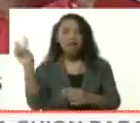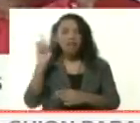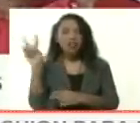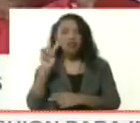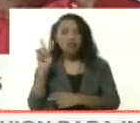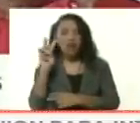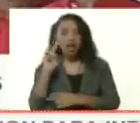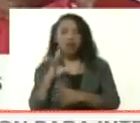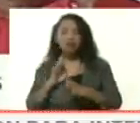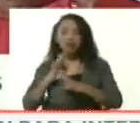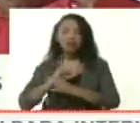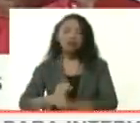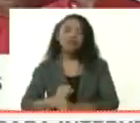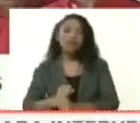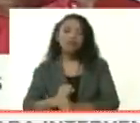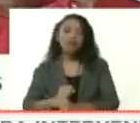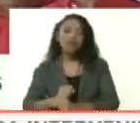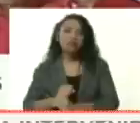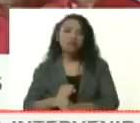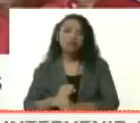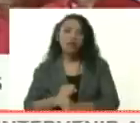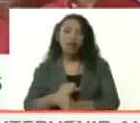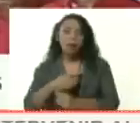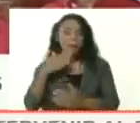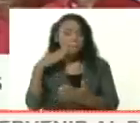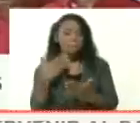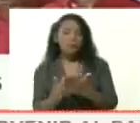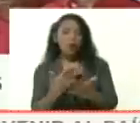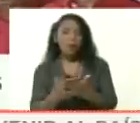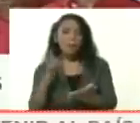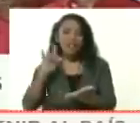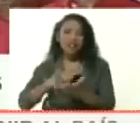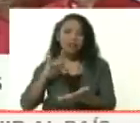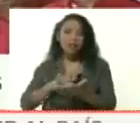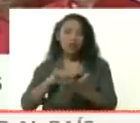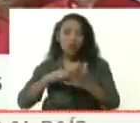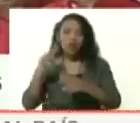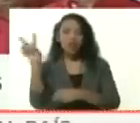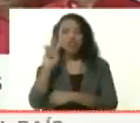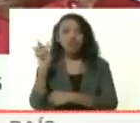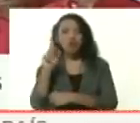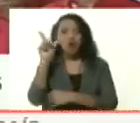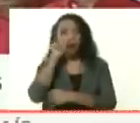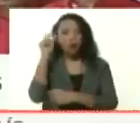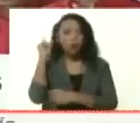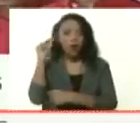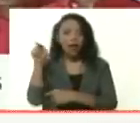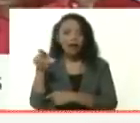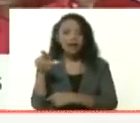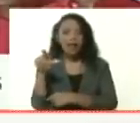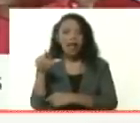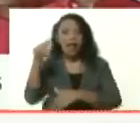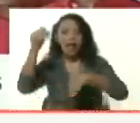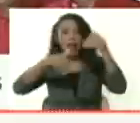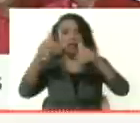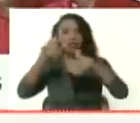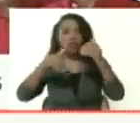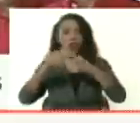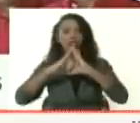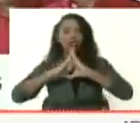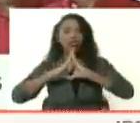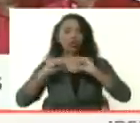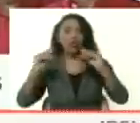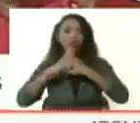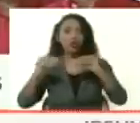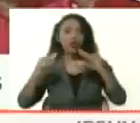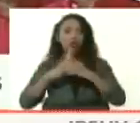CNE. Y la prueba es que la participación de los venezolanos y las venezolanas en ese CNE, en esas elecciones, todas que han sido